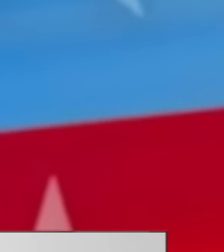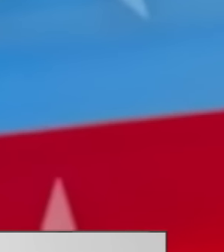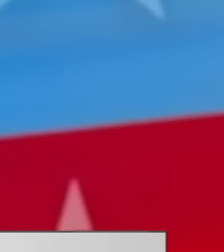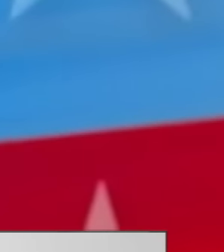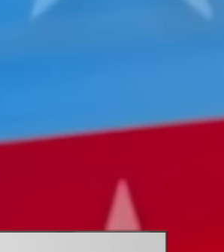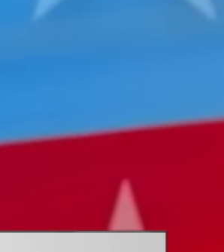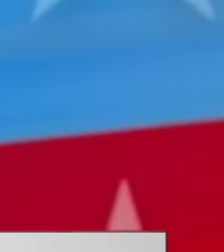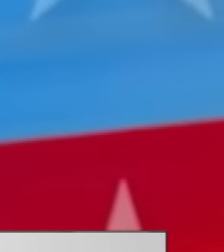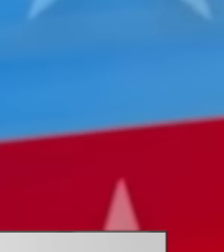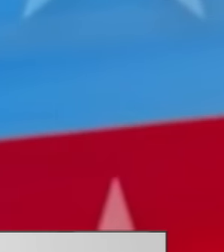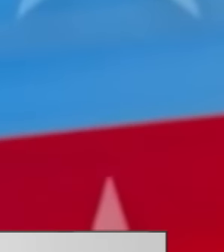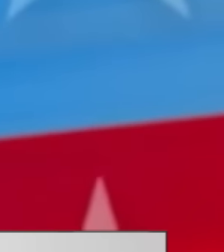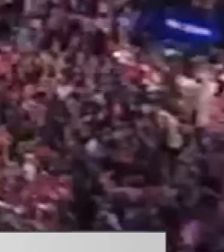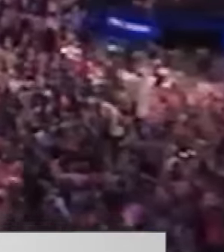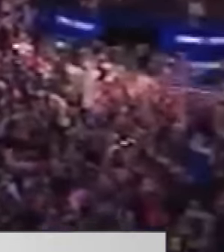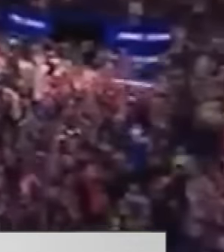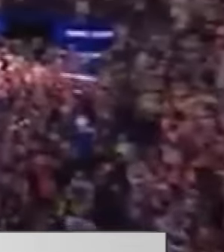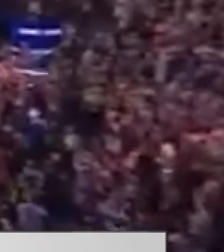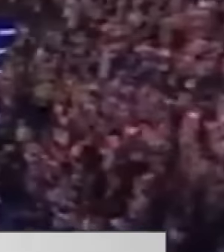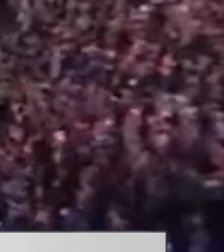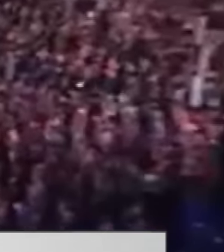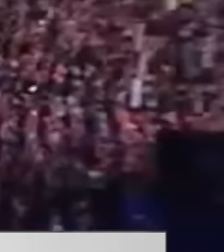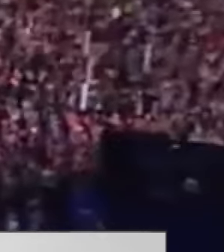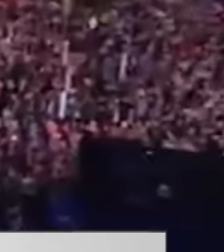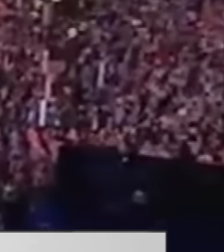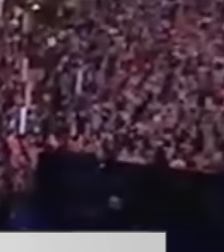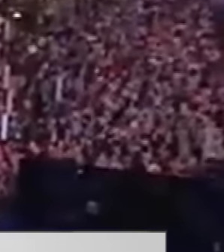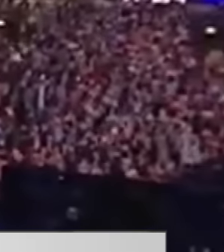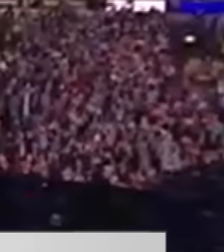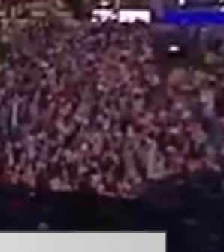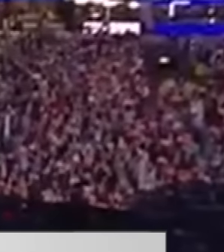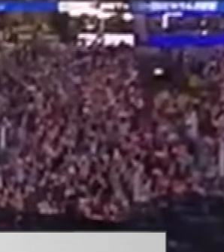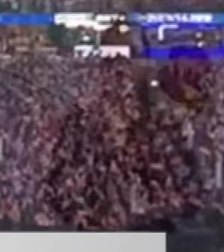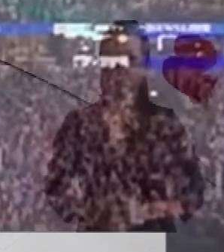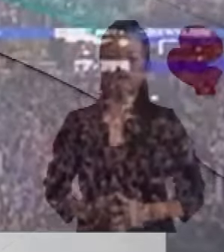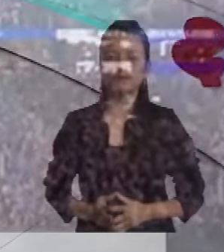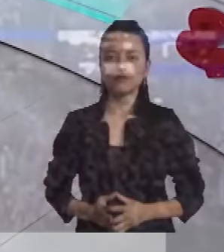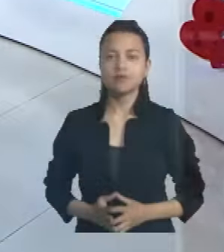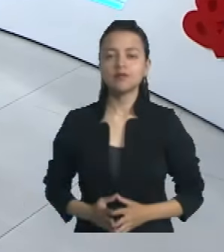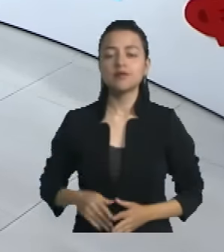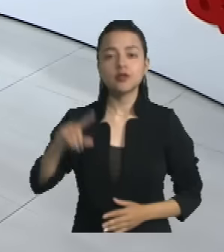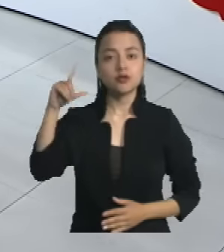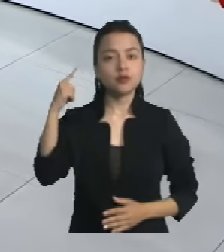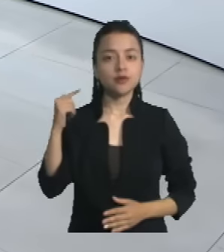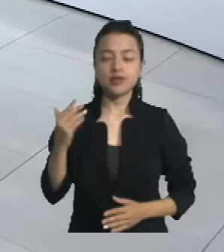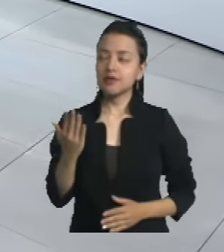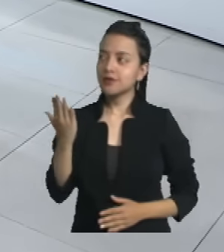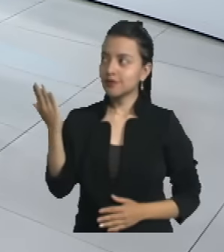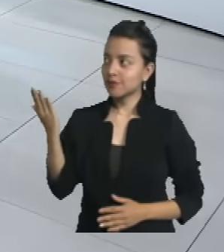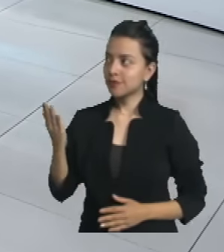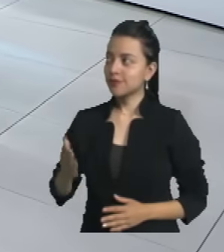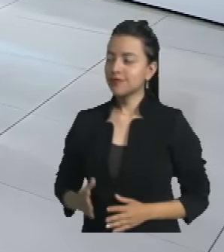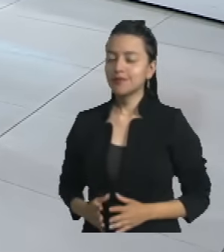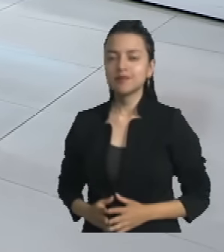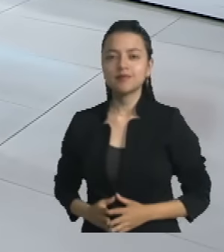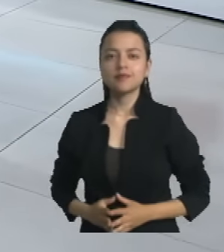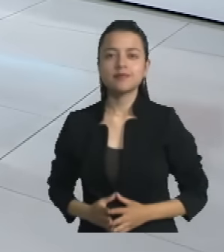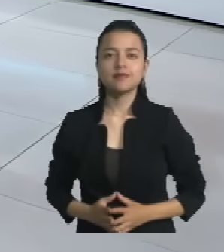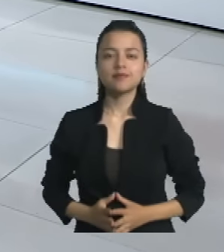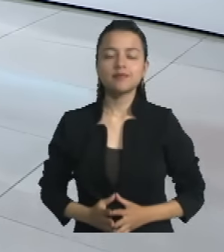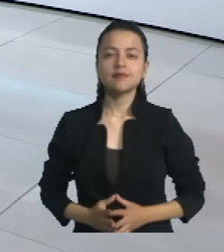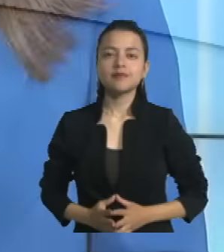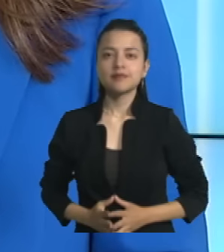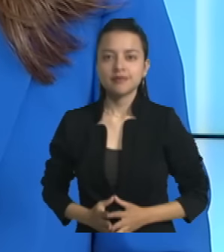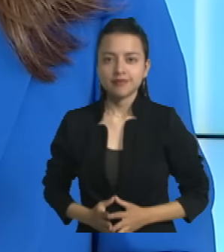anuncian el regreso de la esperanza e impulsan la candidatura de camala Harris con Luisa tobo